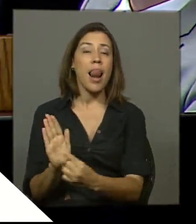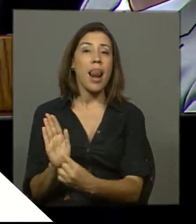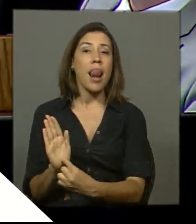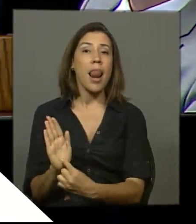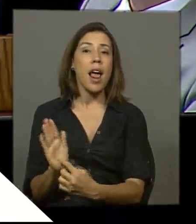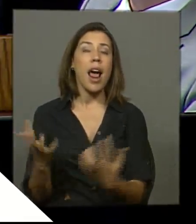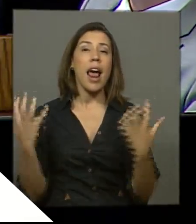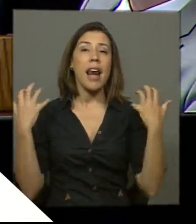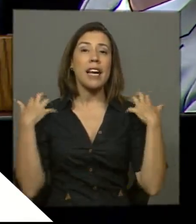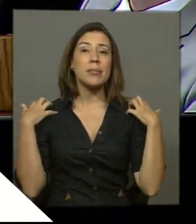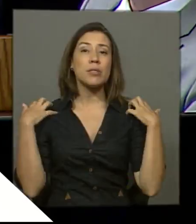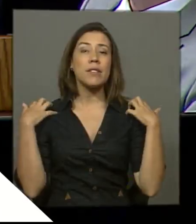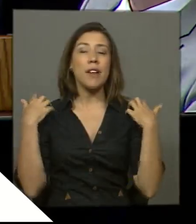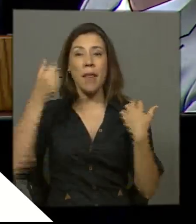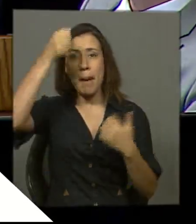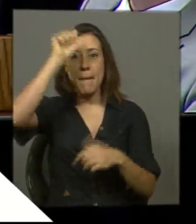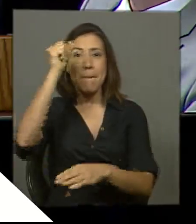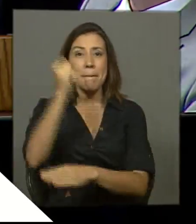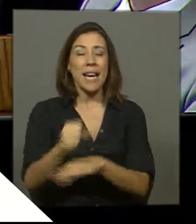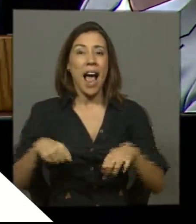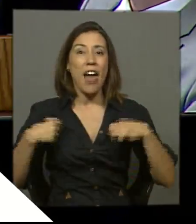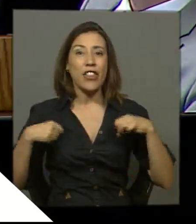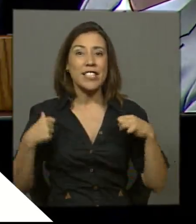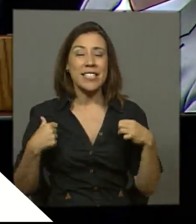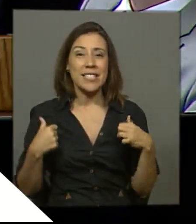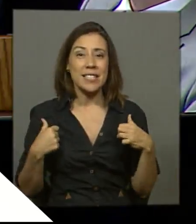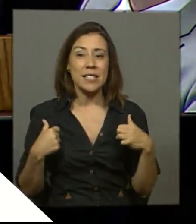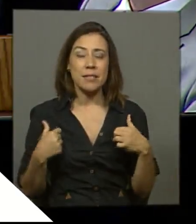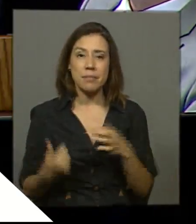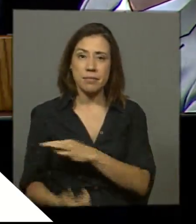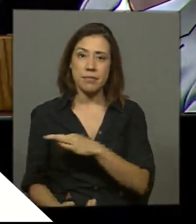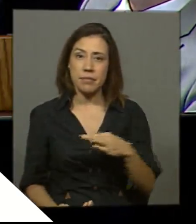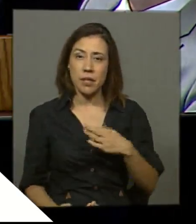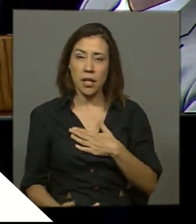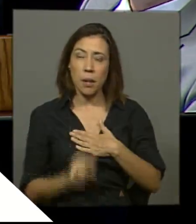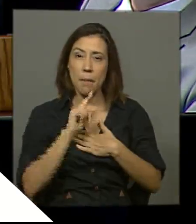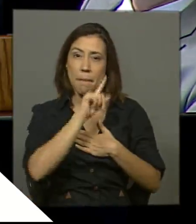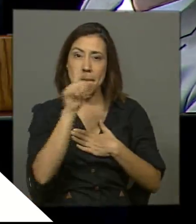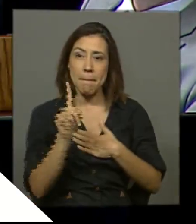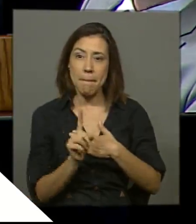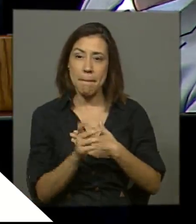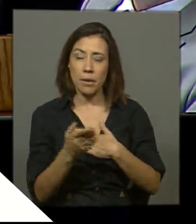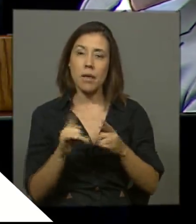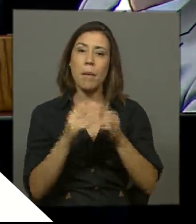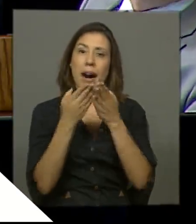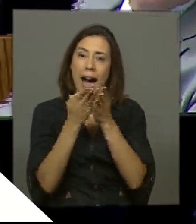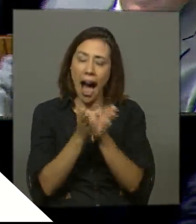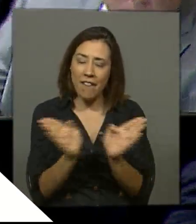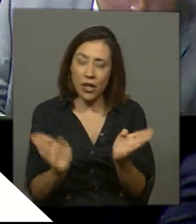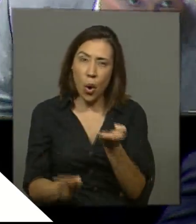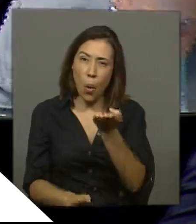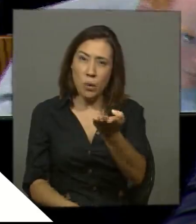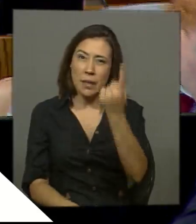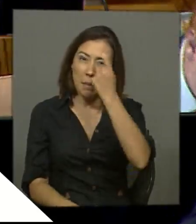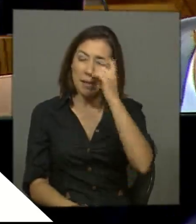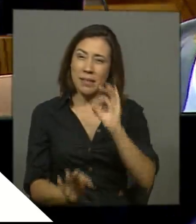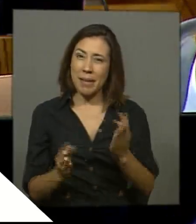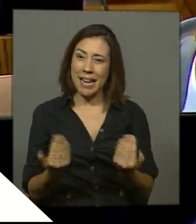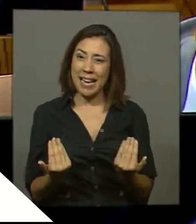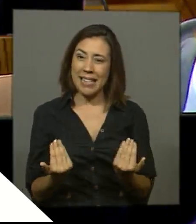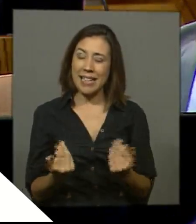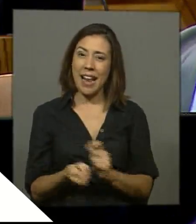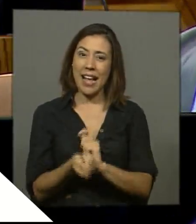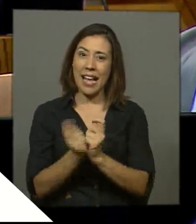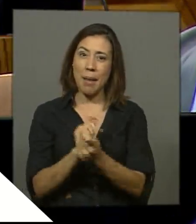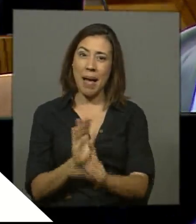de responsabilidad penal adolescente ministro le quiero hacer una pregunta abierta Usted cree que es necesario